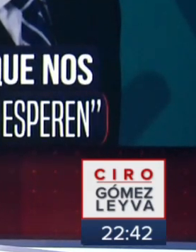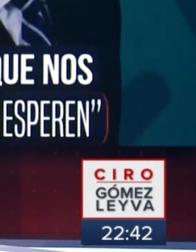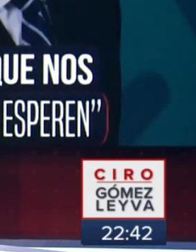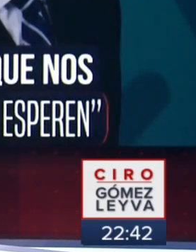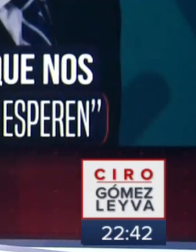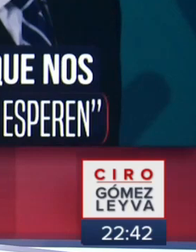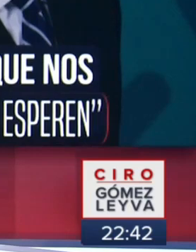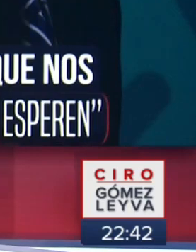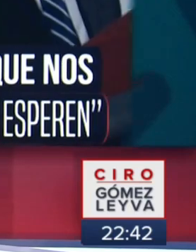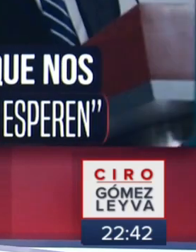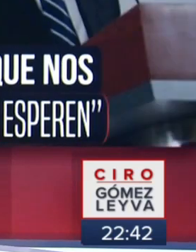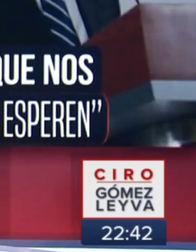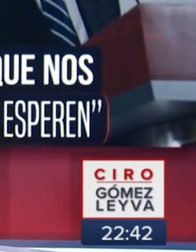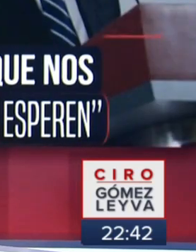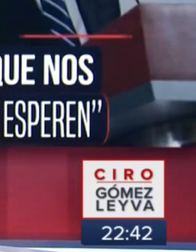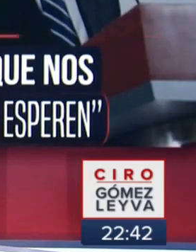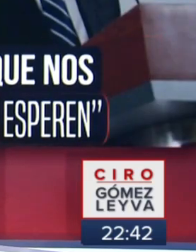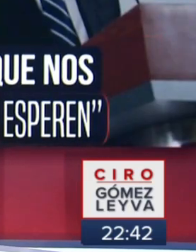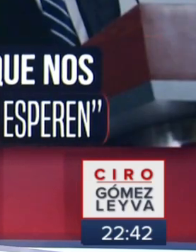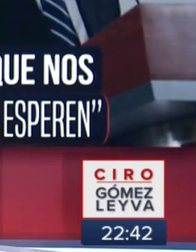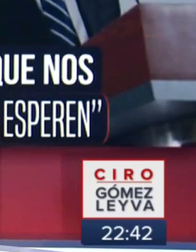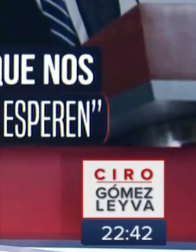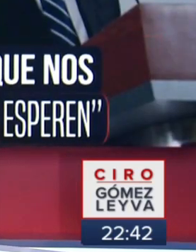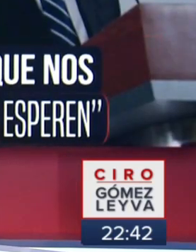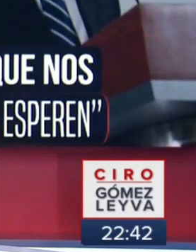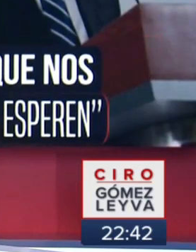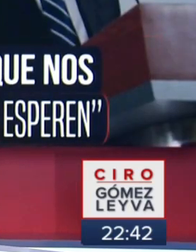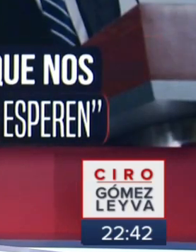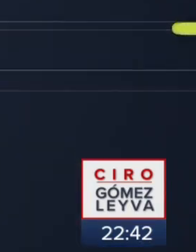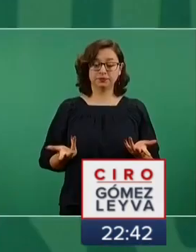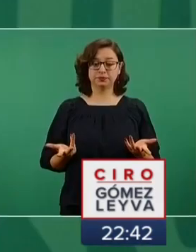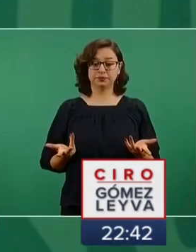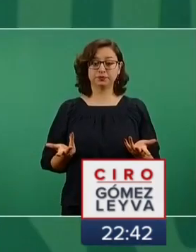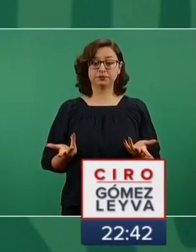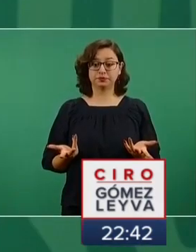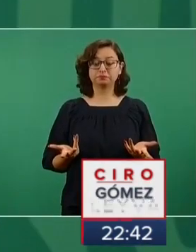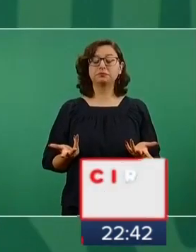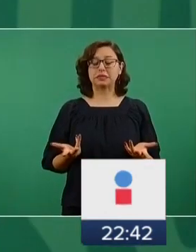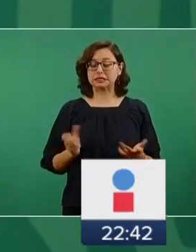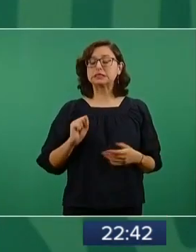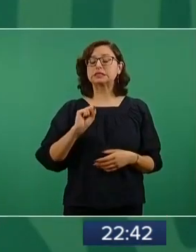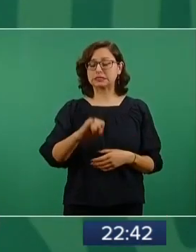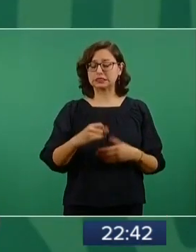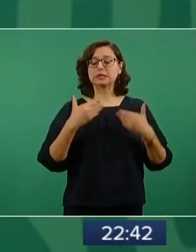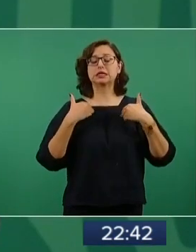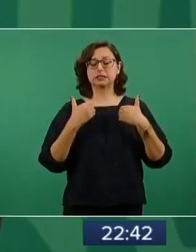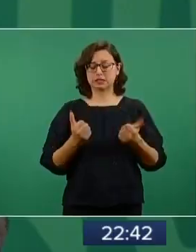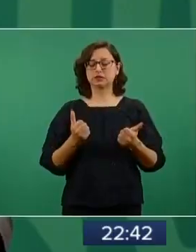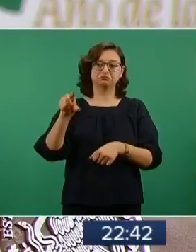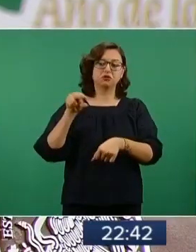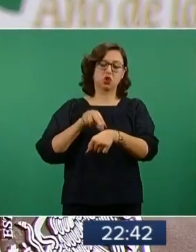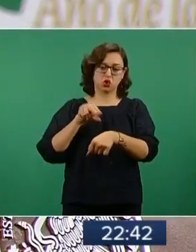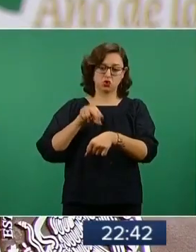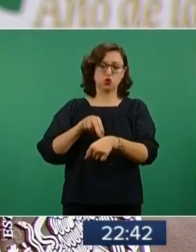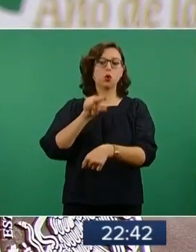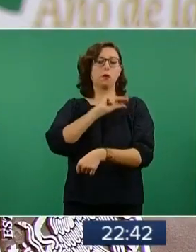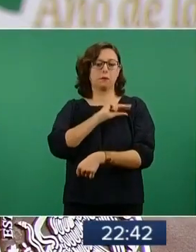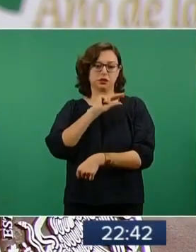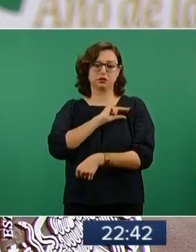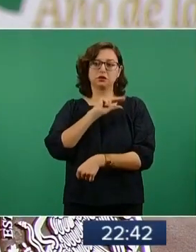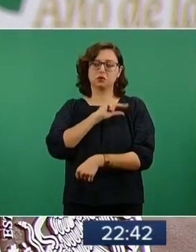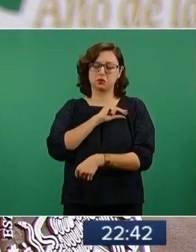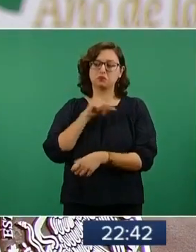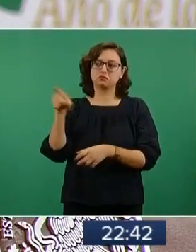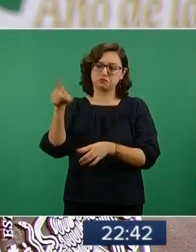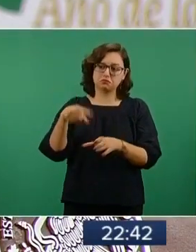que que esperen su turno yo entiendo la demanda de los médicos no